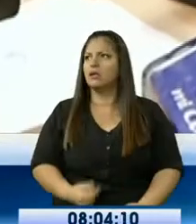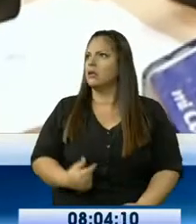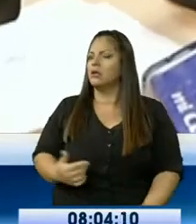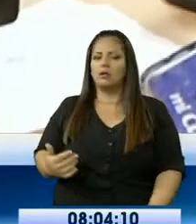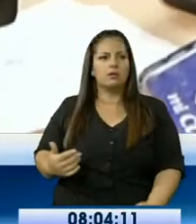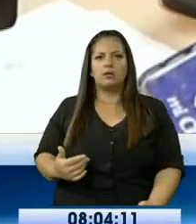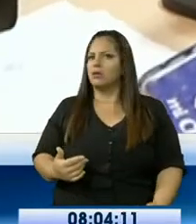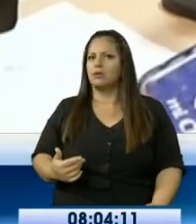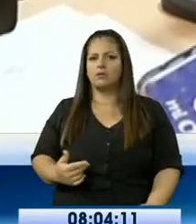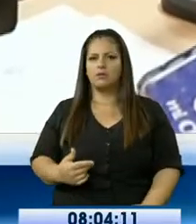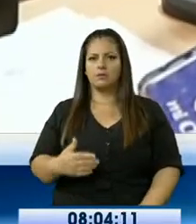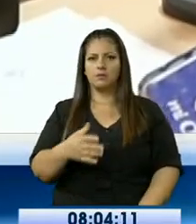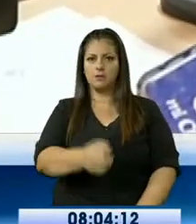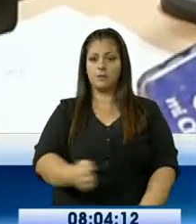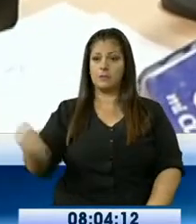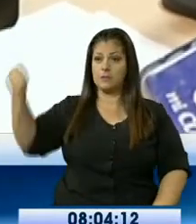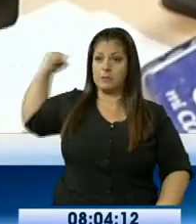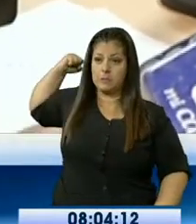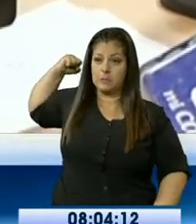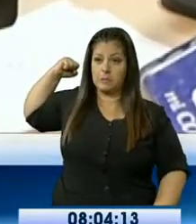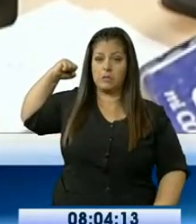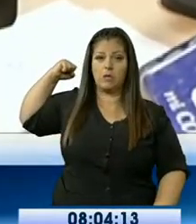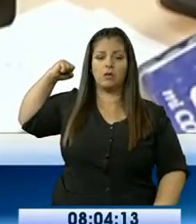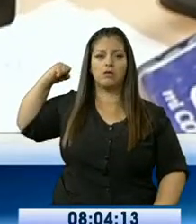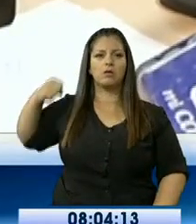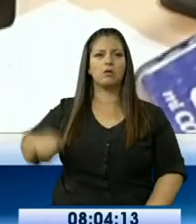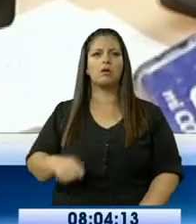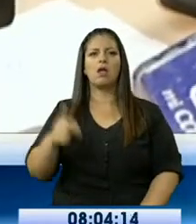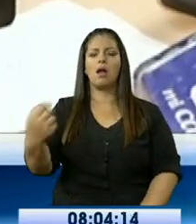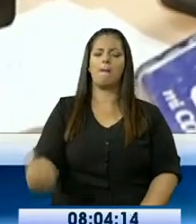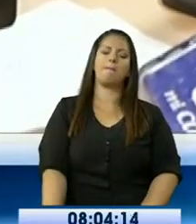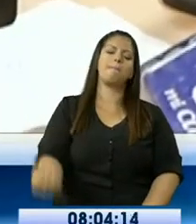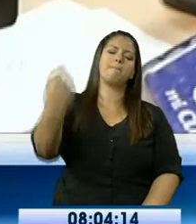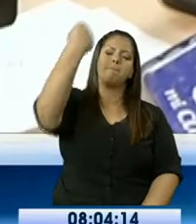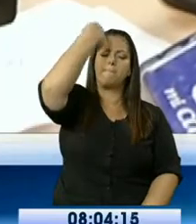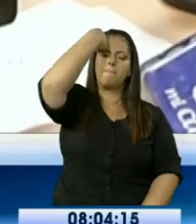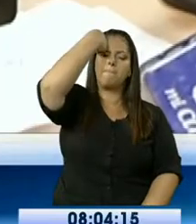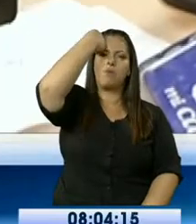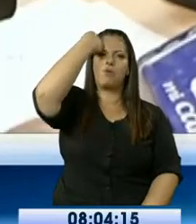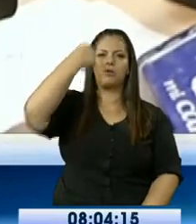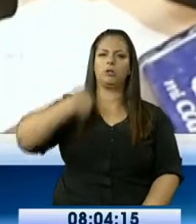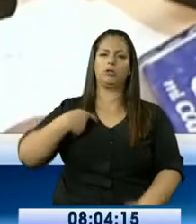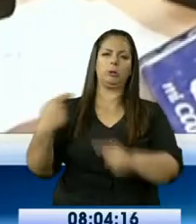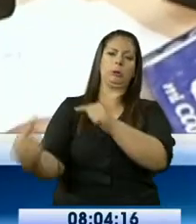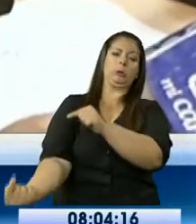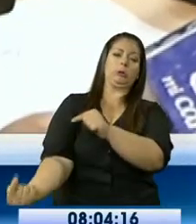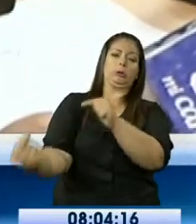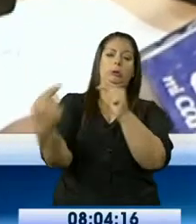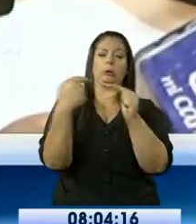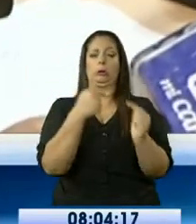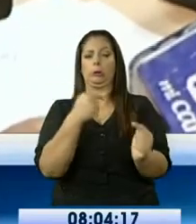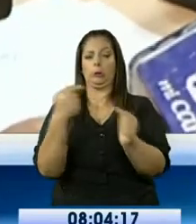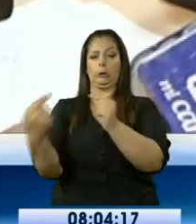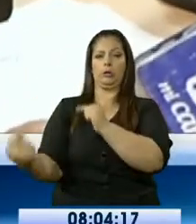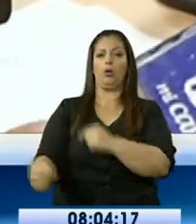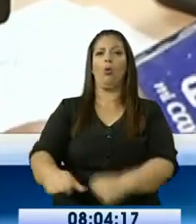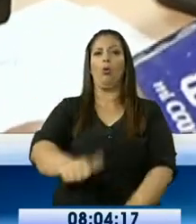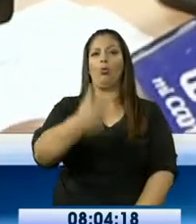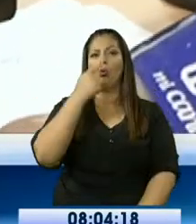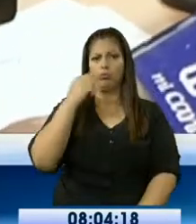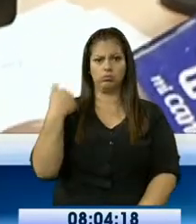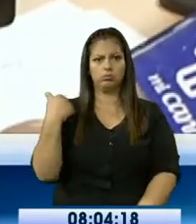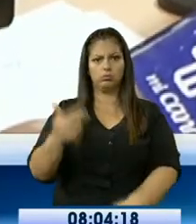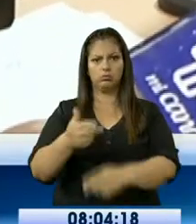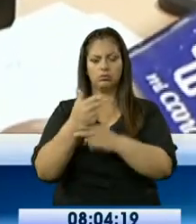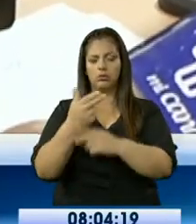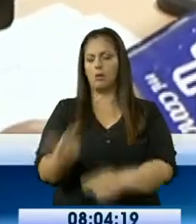ese pincho, yo lo hice que lo iba en cara. Entonces ahí el man me mete un puñete. Ya pues nos pusimos al forzajeo. Entonces ahí viene el otro que estaba con el arma